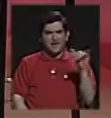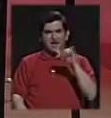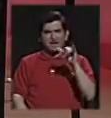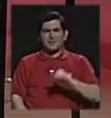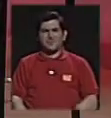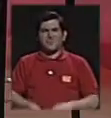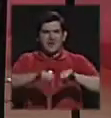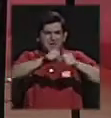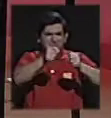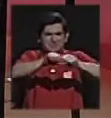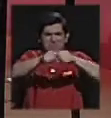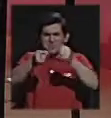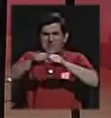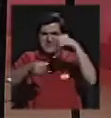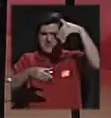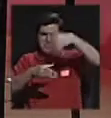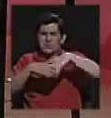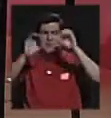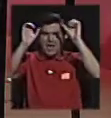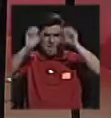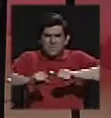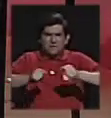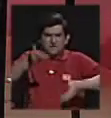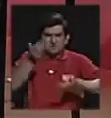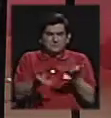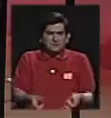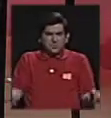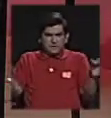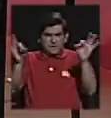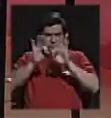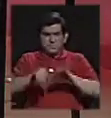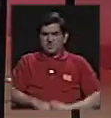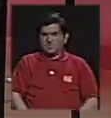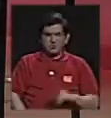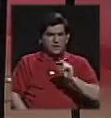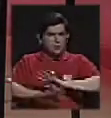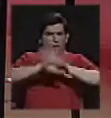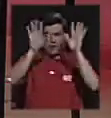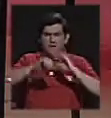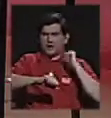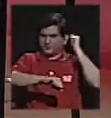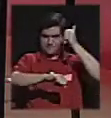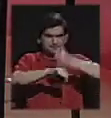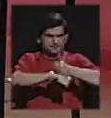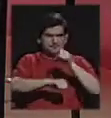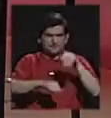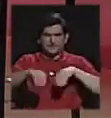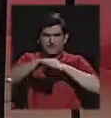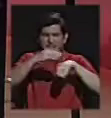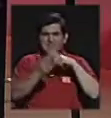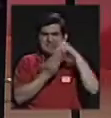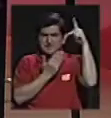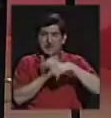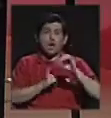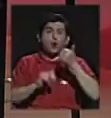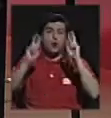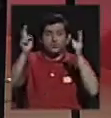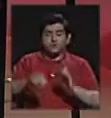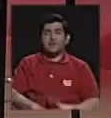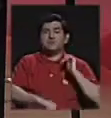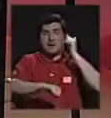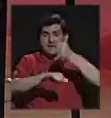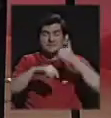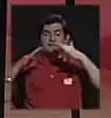un fraccionamiento interno que puede llegar a ser importante si no se ha planteado con claridad esa base programática. Y el otro tema es la